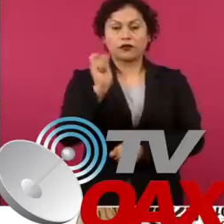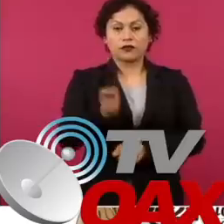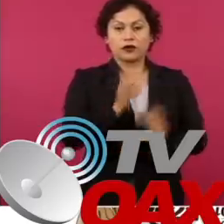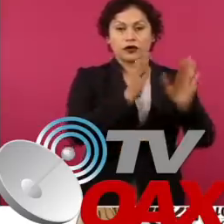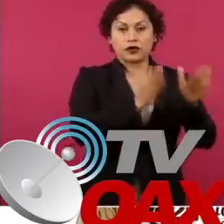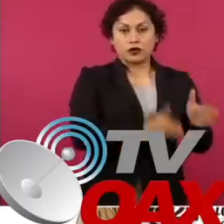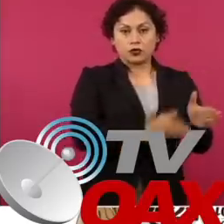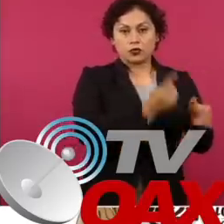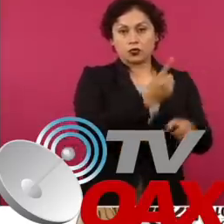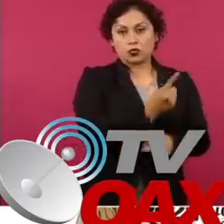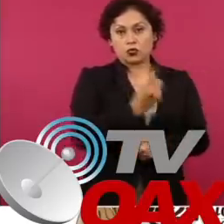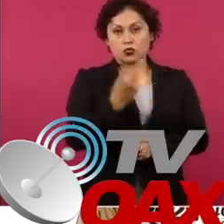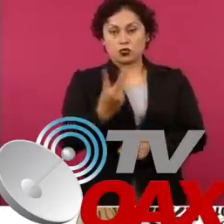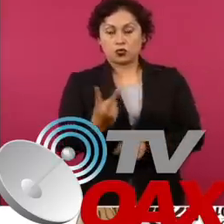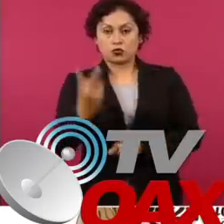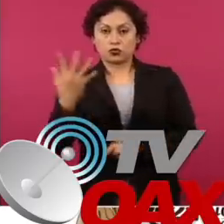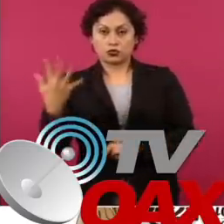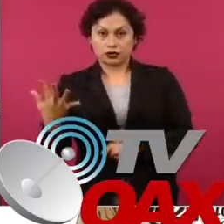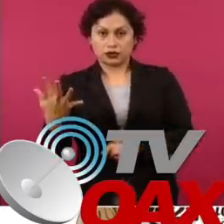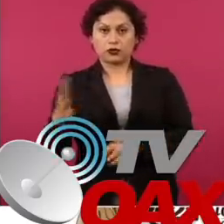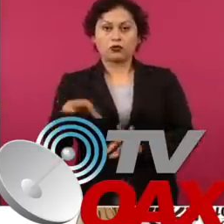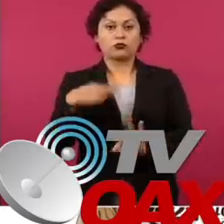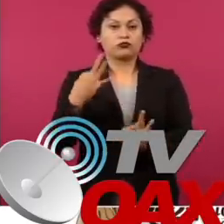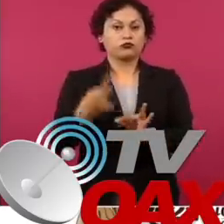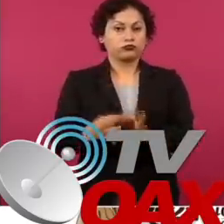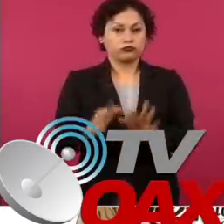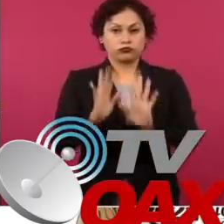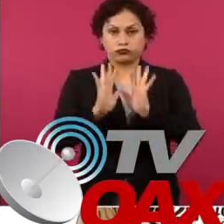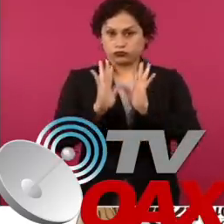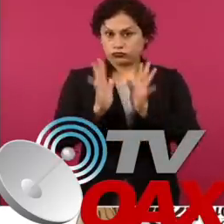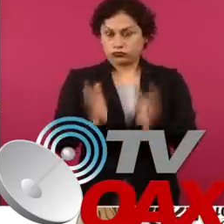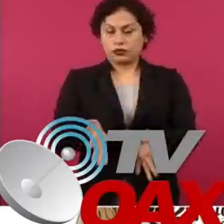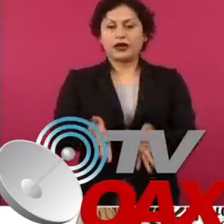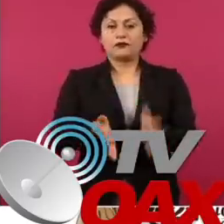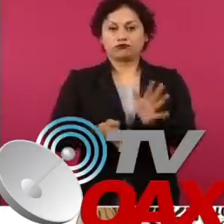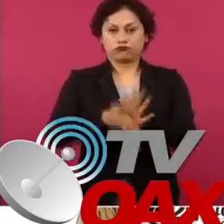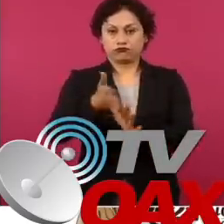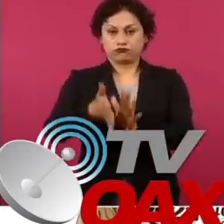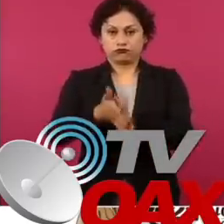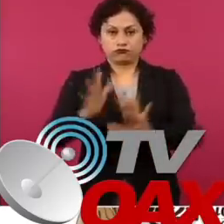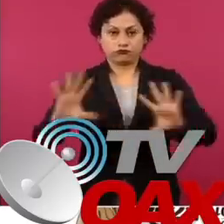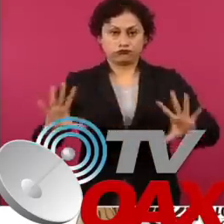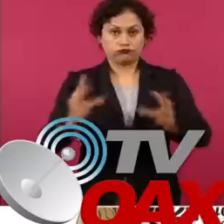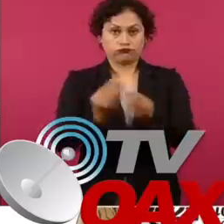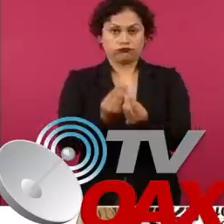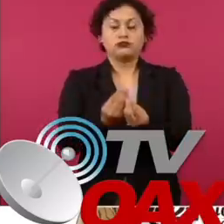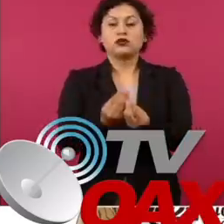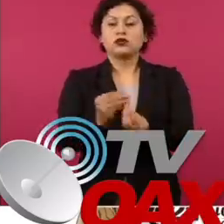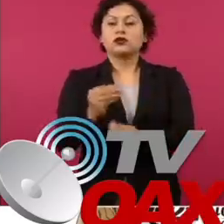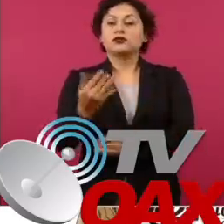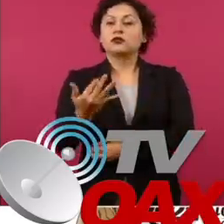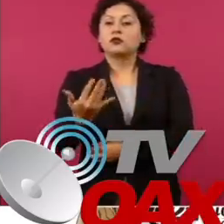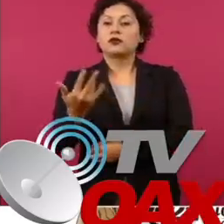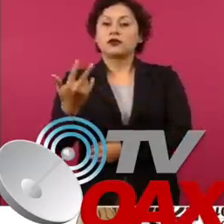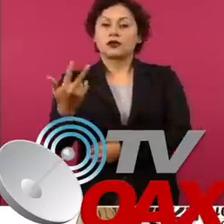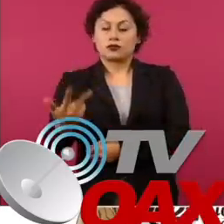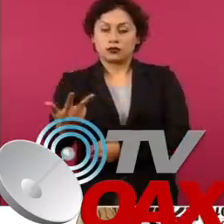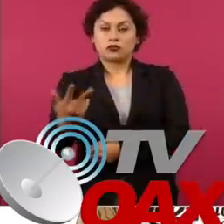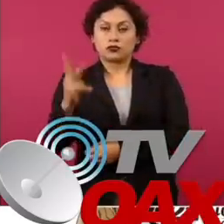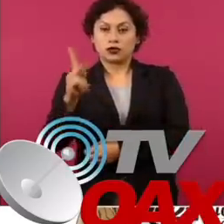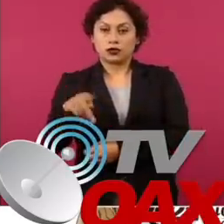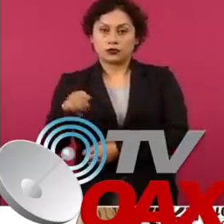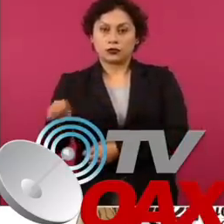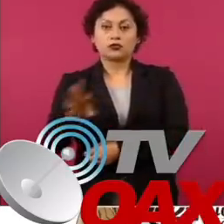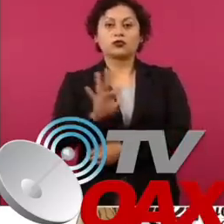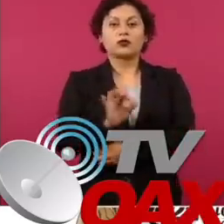1, 2 y 5 ya está concluida a la fecha, con lo que ya se tienen 41 de los 58 kilómetros del proyecto. Por